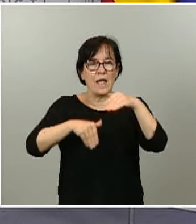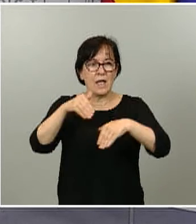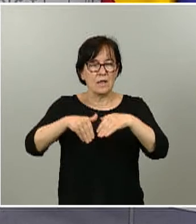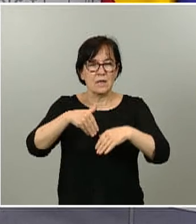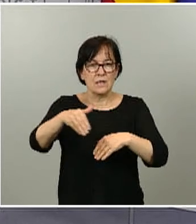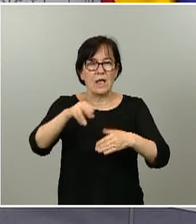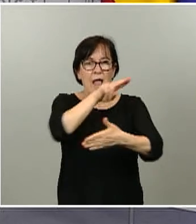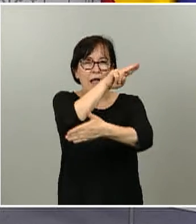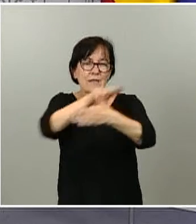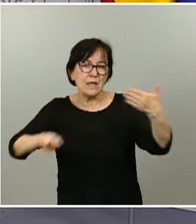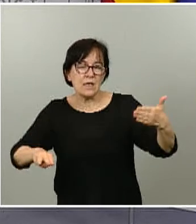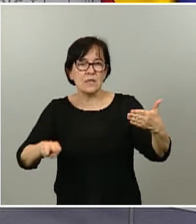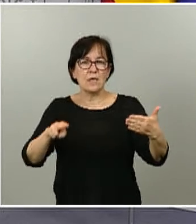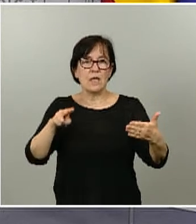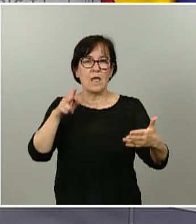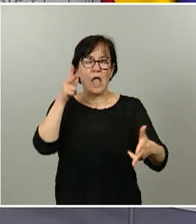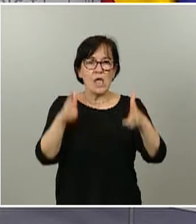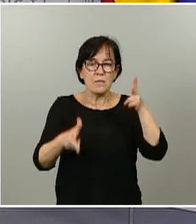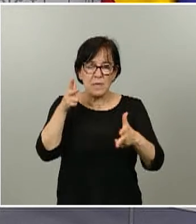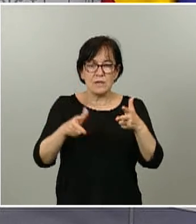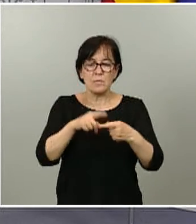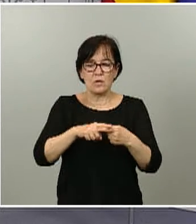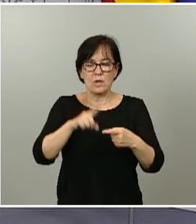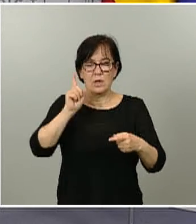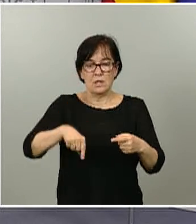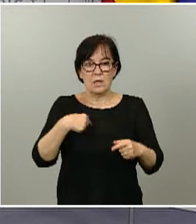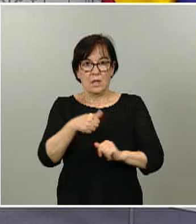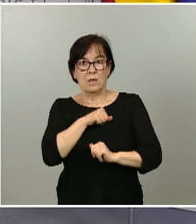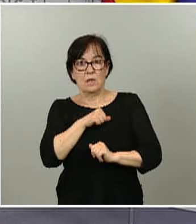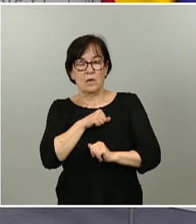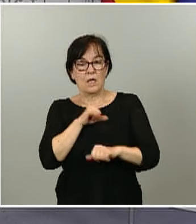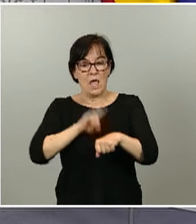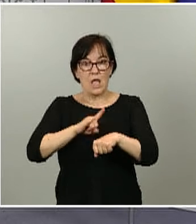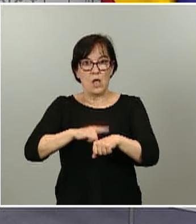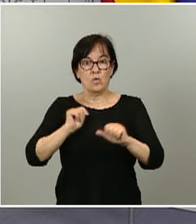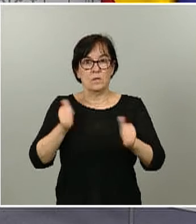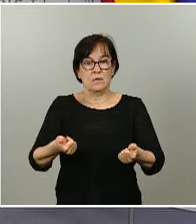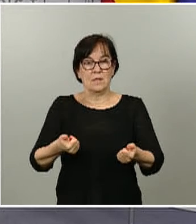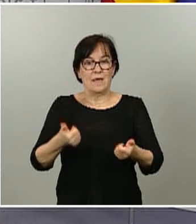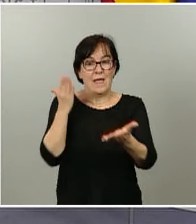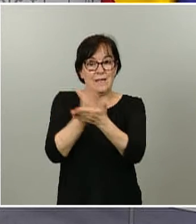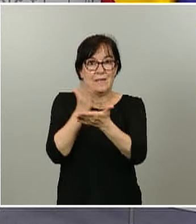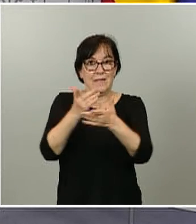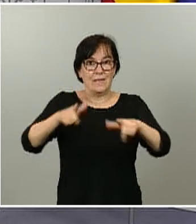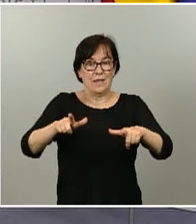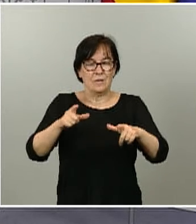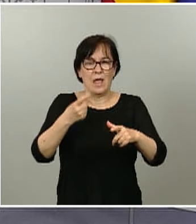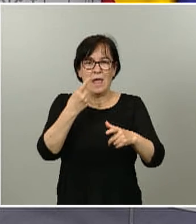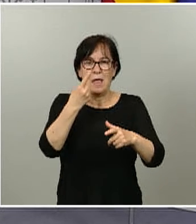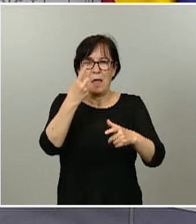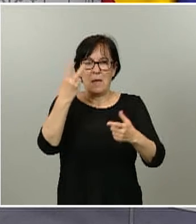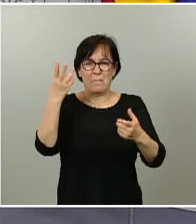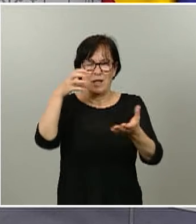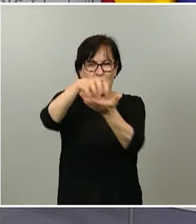como en Euskadi. Y luego, bueno, aquí estamos pendientes de que el lunes comiencen las clases y se va a hacer en varios centros, que es una pregunta que